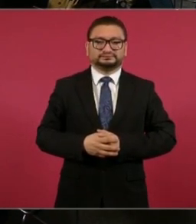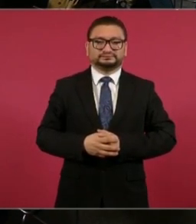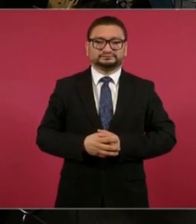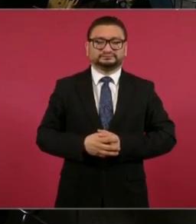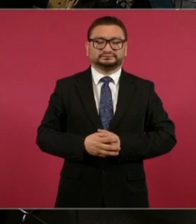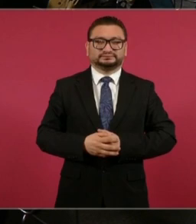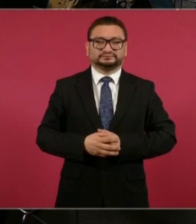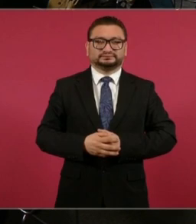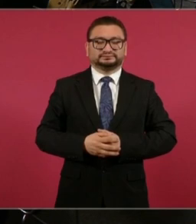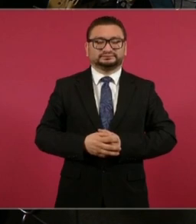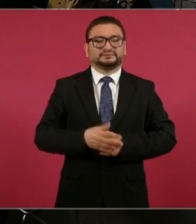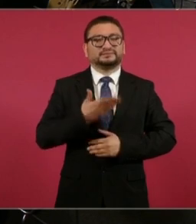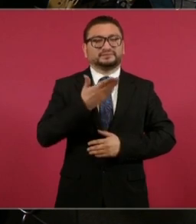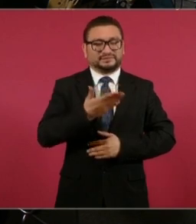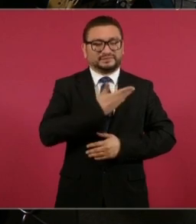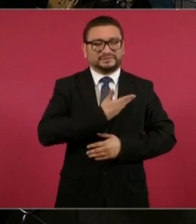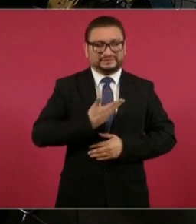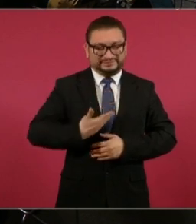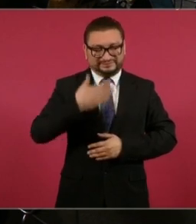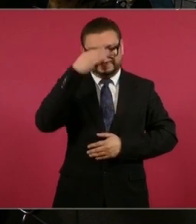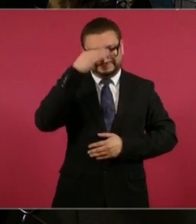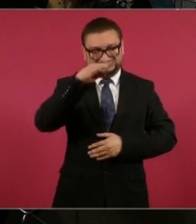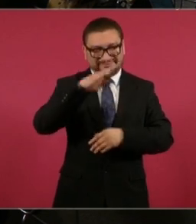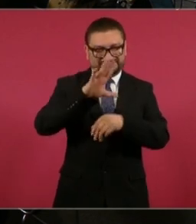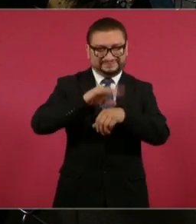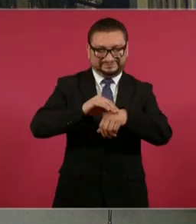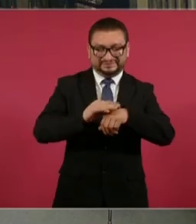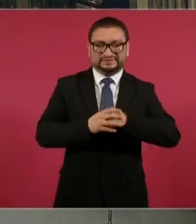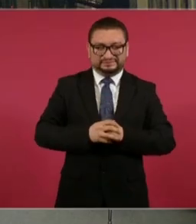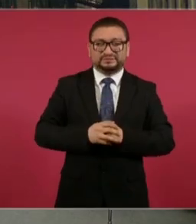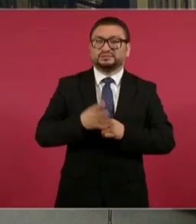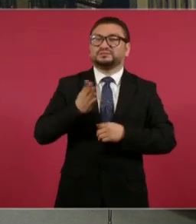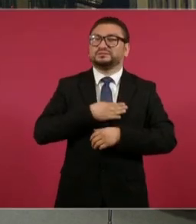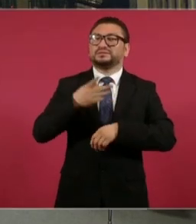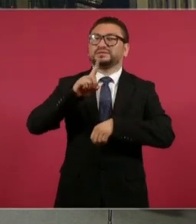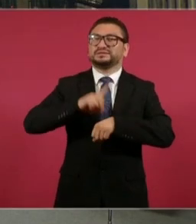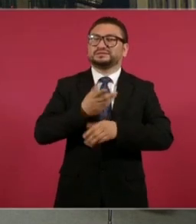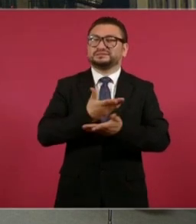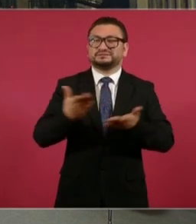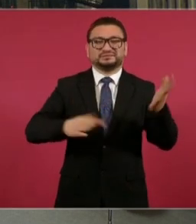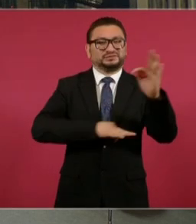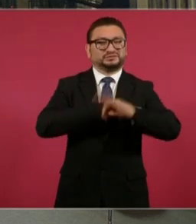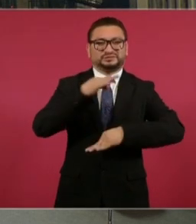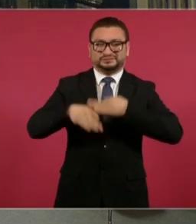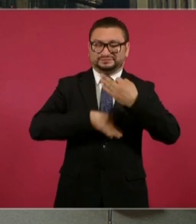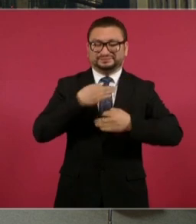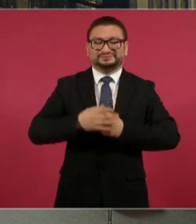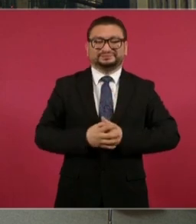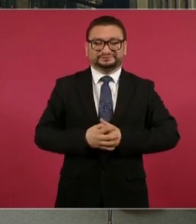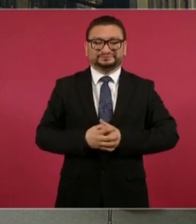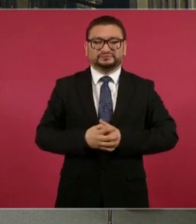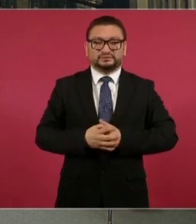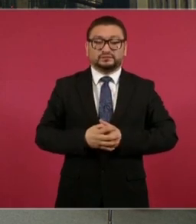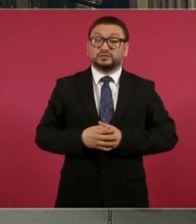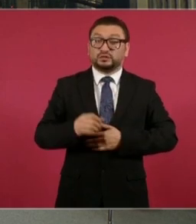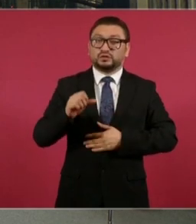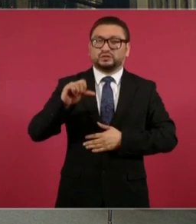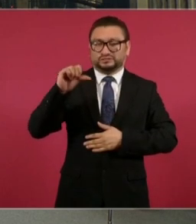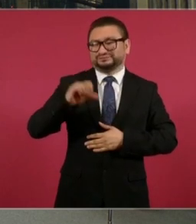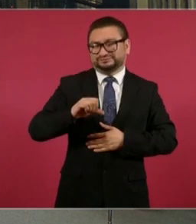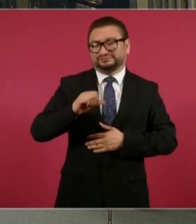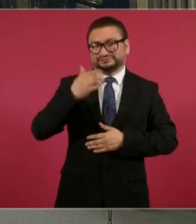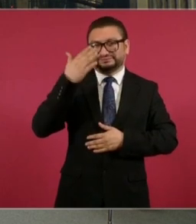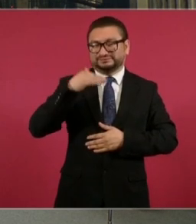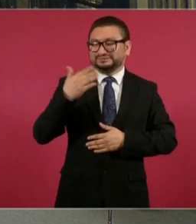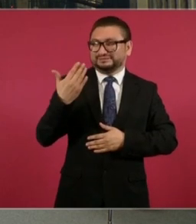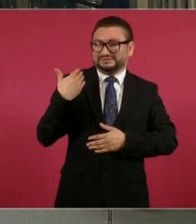adelante con su permiso señor presidente Muy buenos días a todas y todos ustedes eh para hoy como ya